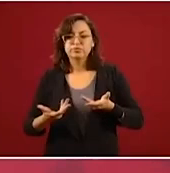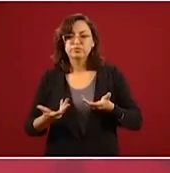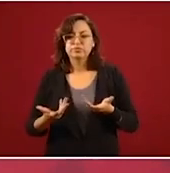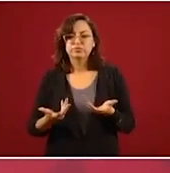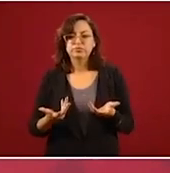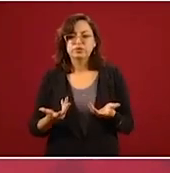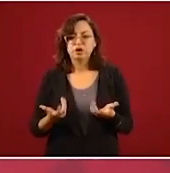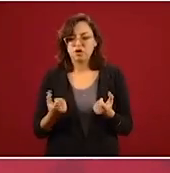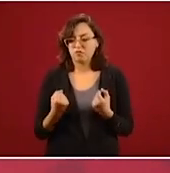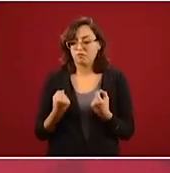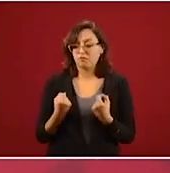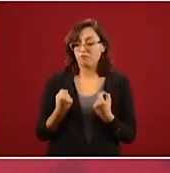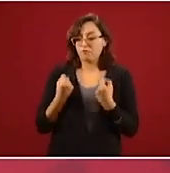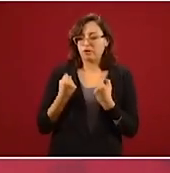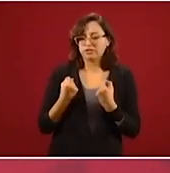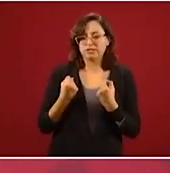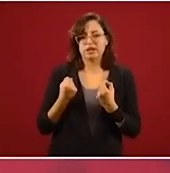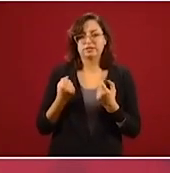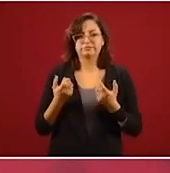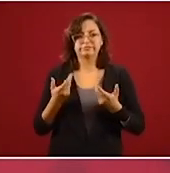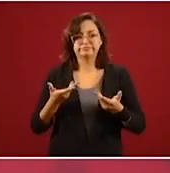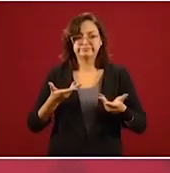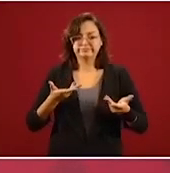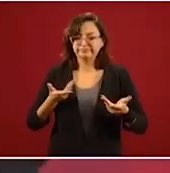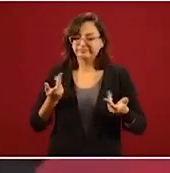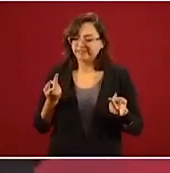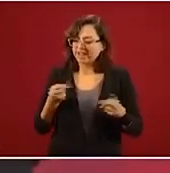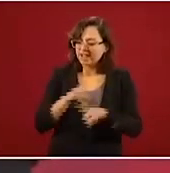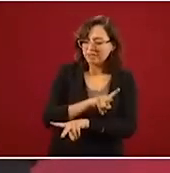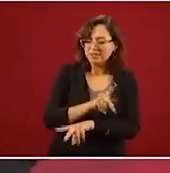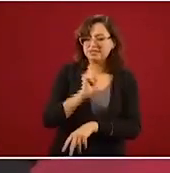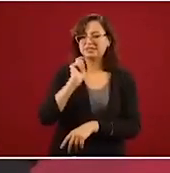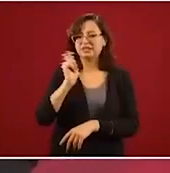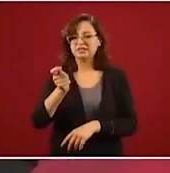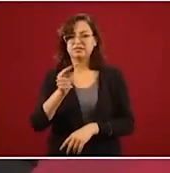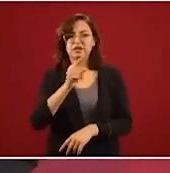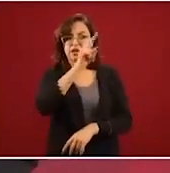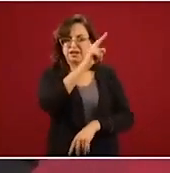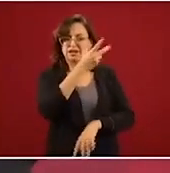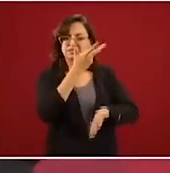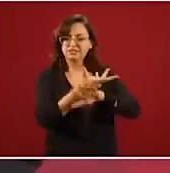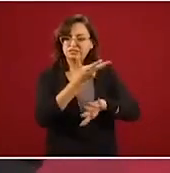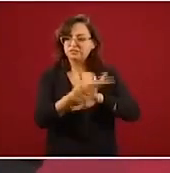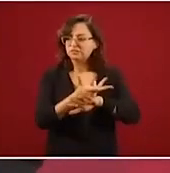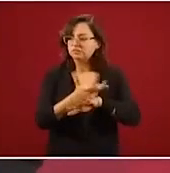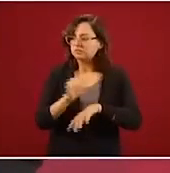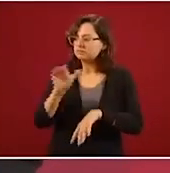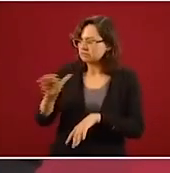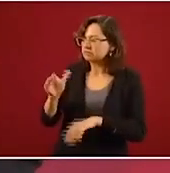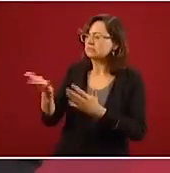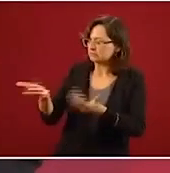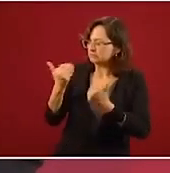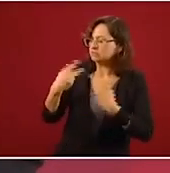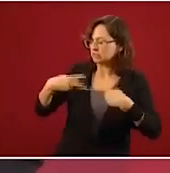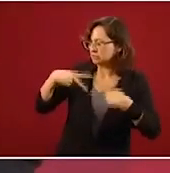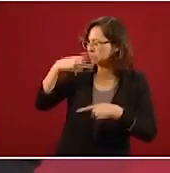que pedir, lo digo respetuosamente, que vayan los mexicanos a trabajar